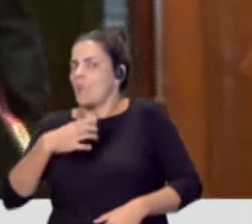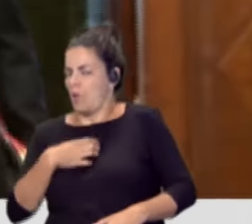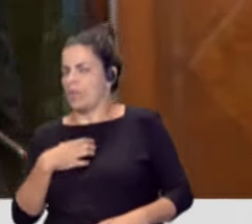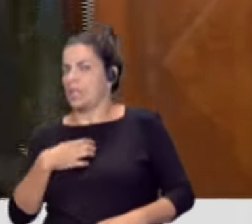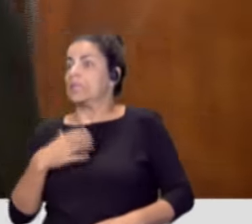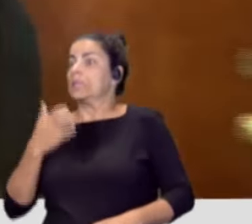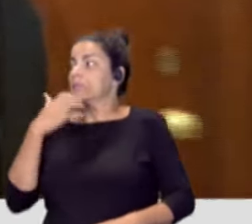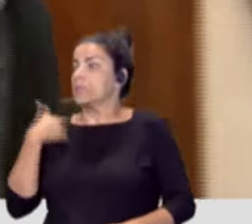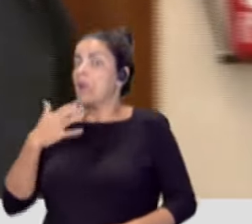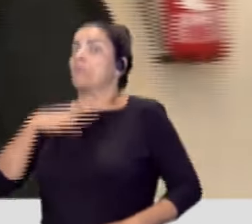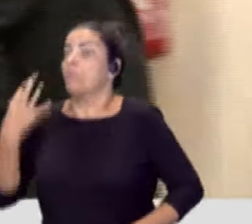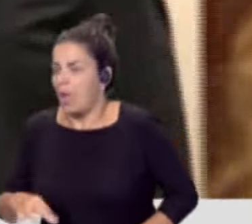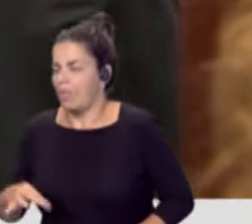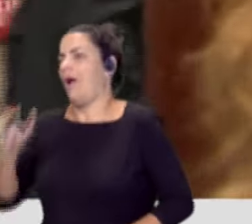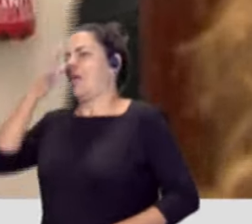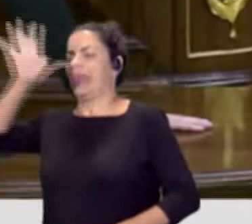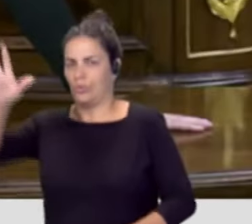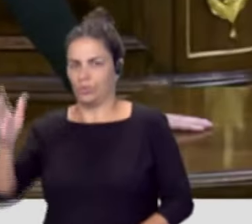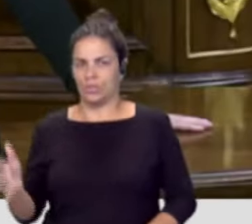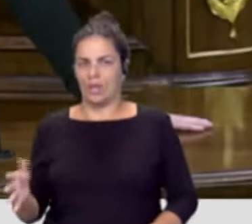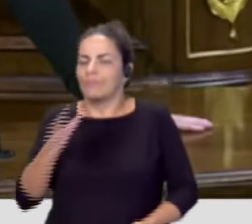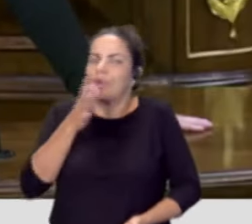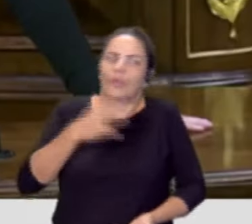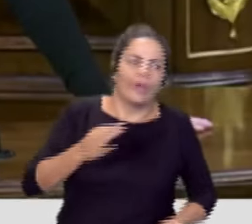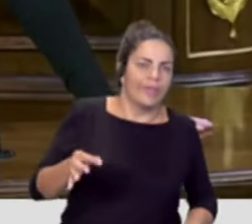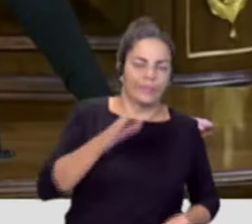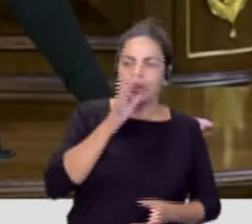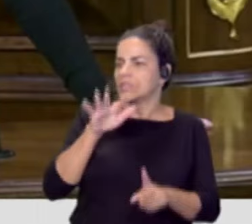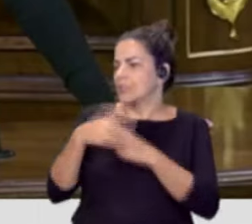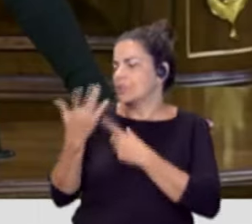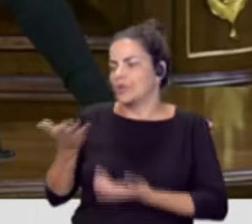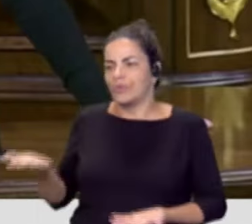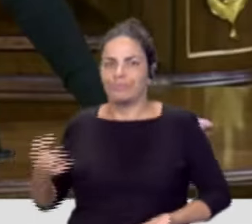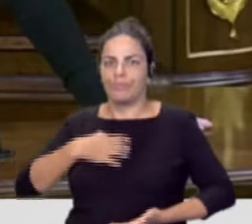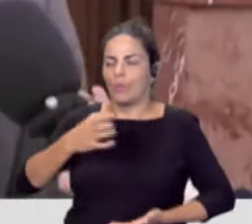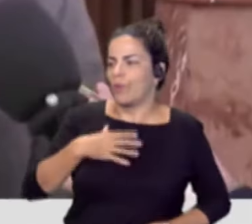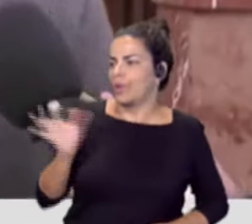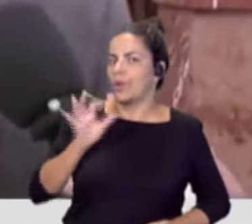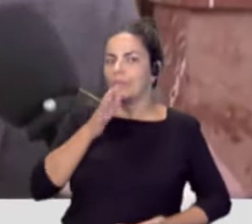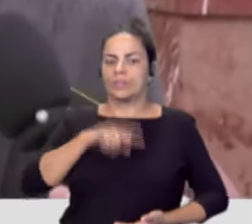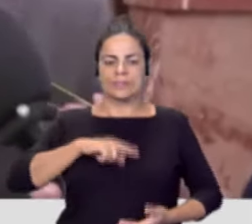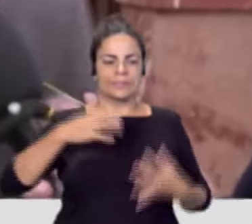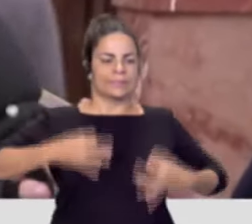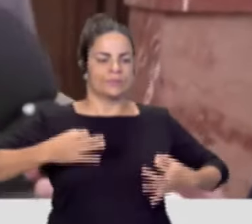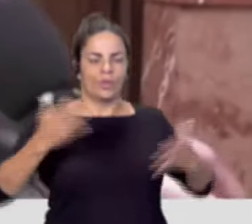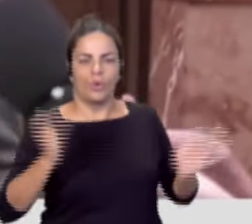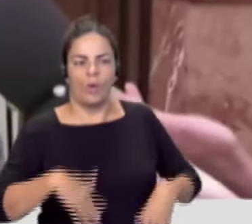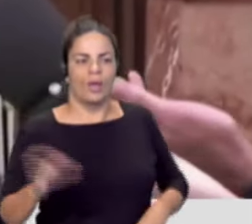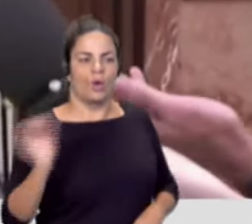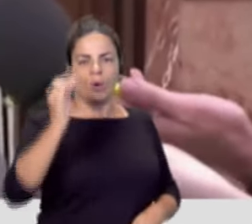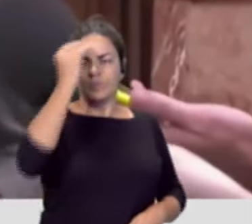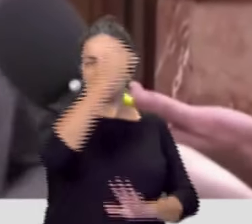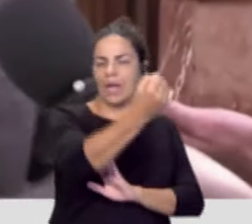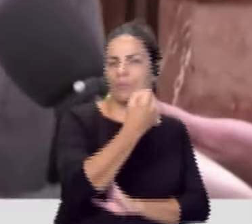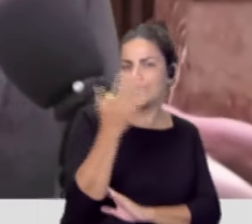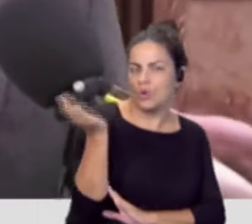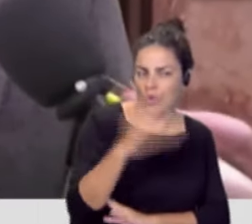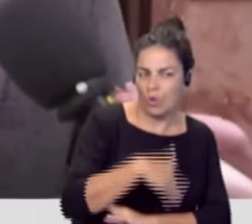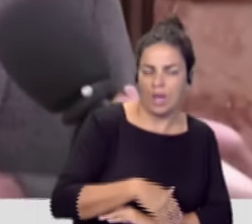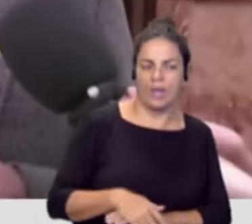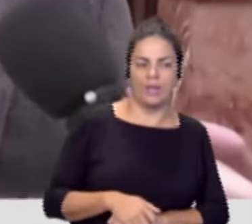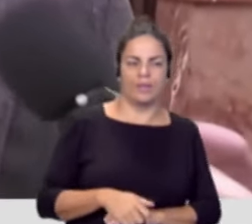circunstancias no las ayudan, no se sienten seguras, no se sienten que vayan a ser respaldadas. Estamos hablando también de un